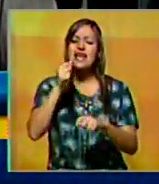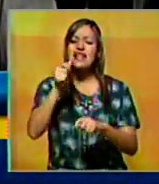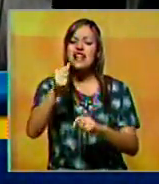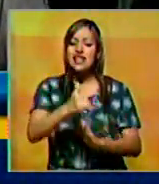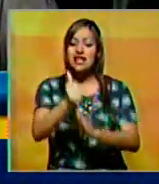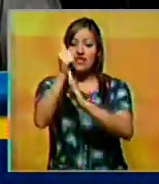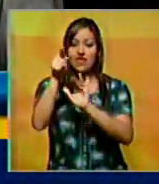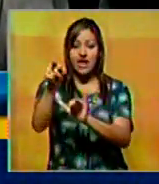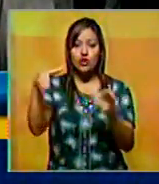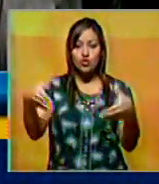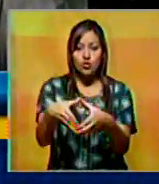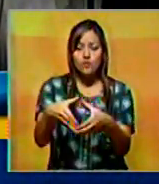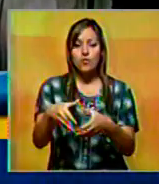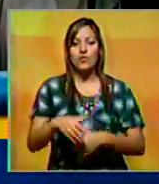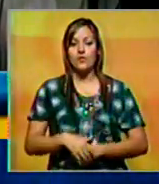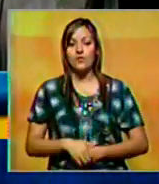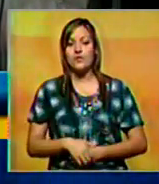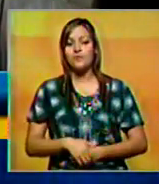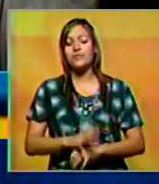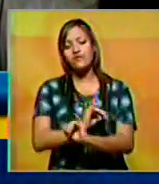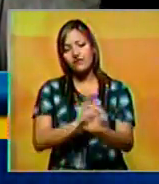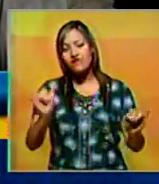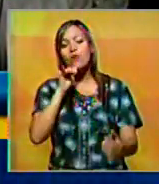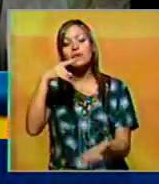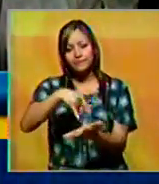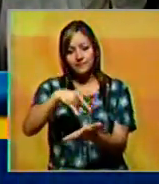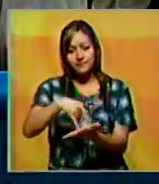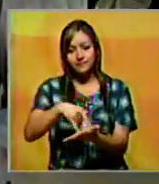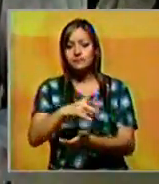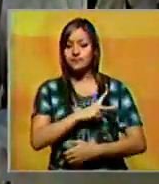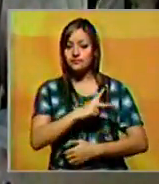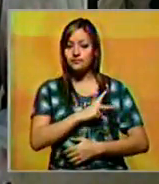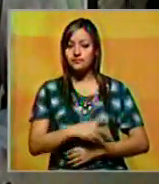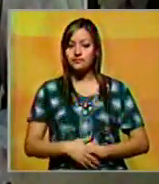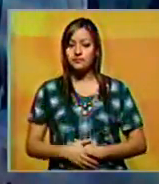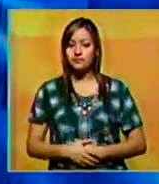líder de esta banda conocido como el Jordi. En Carabobo, Randolfo Blanco, Noticiero Venevisión.